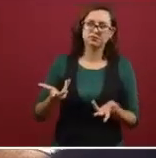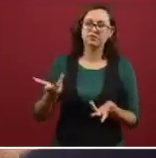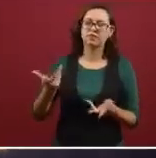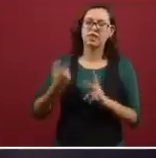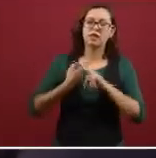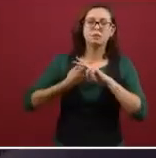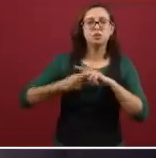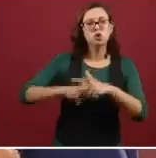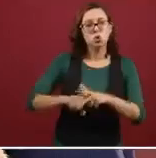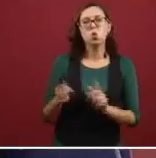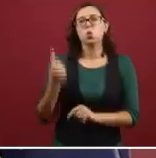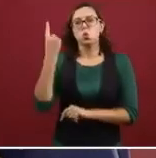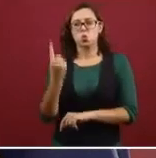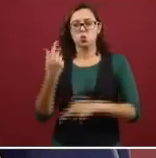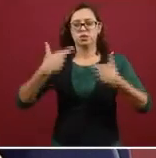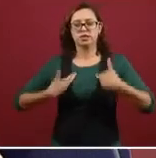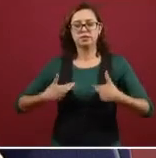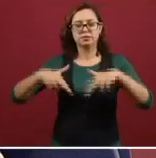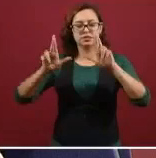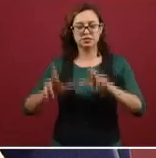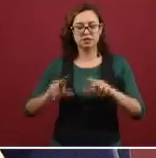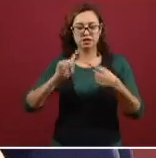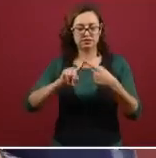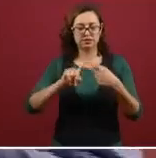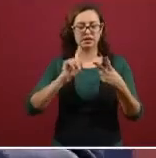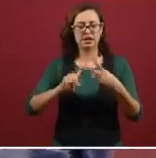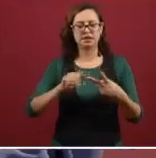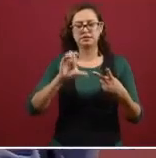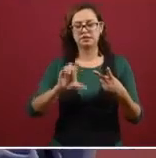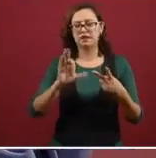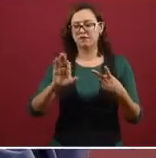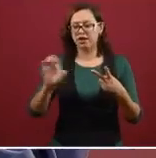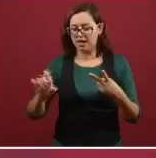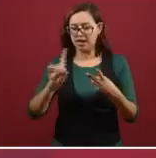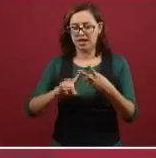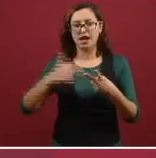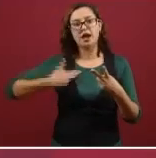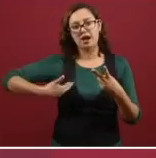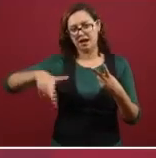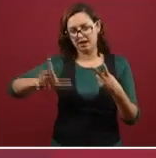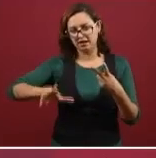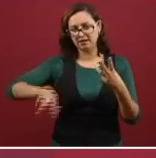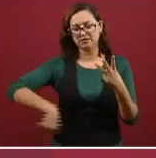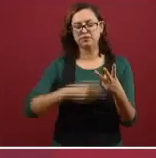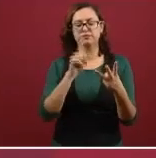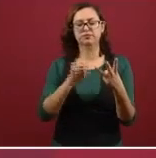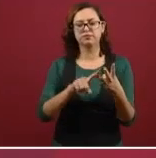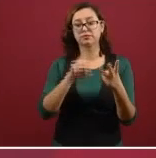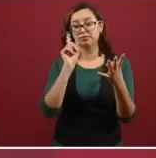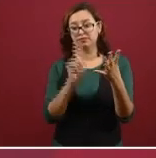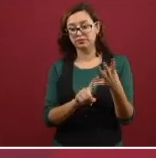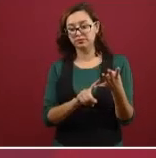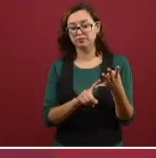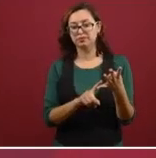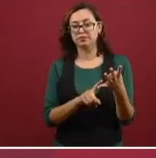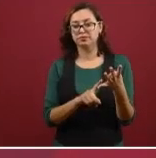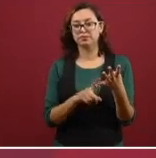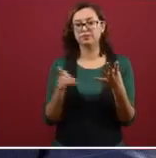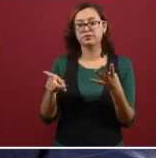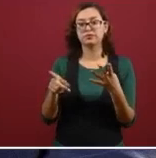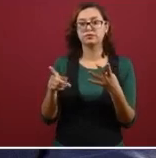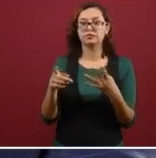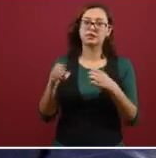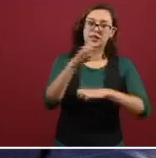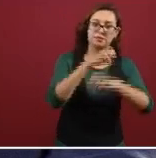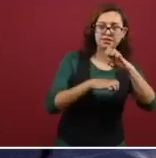comenzó la Comisión Federal de Electricidad, los dos representantes de los organismos